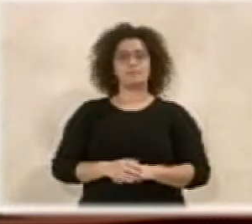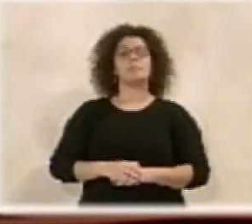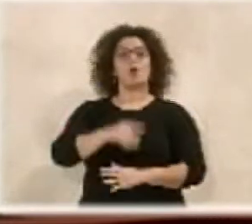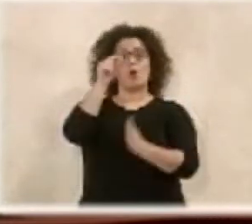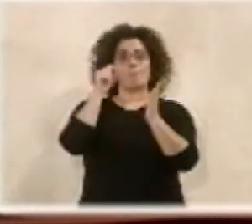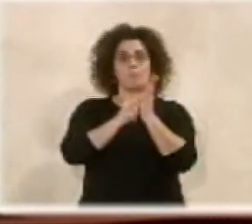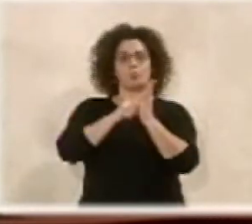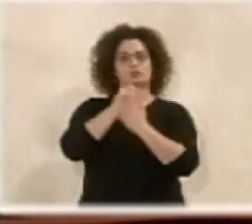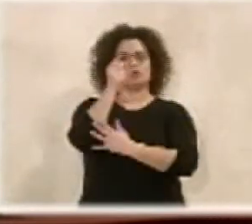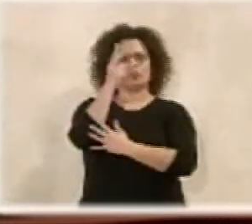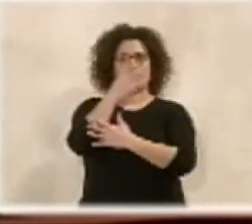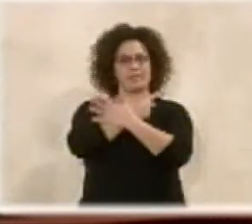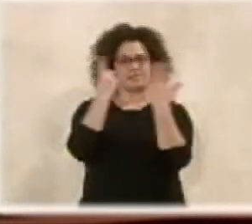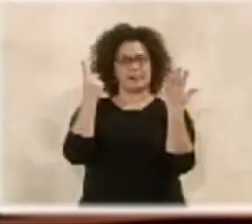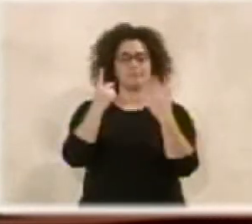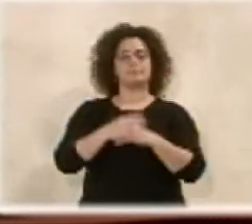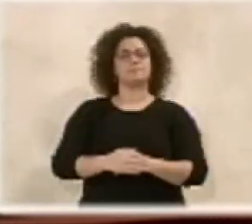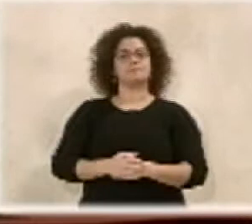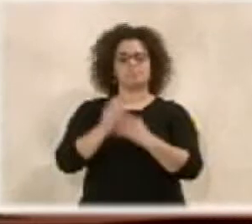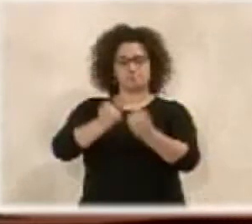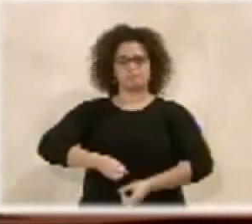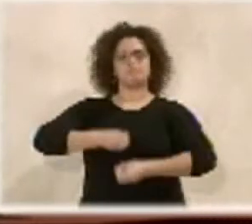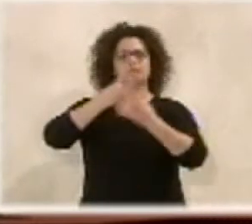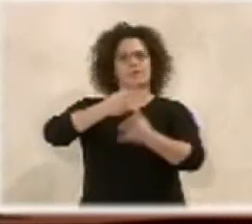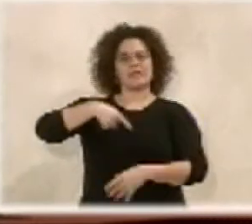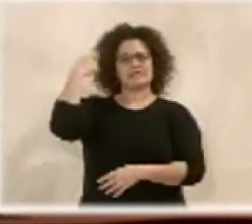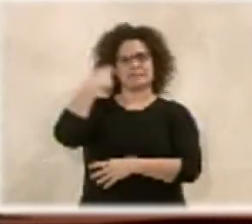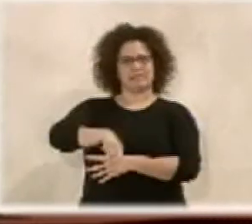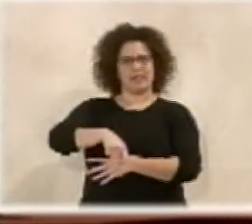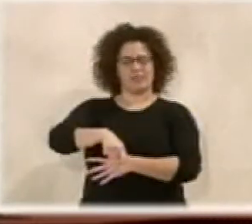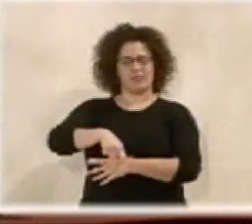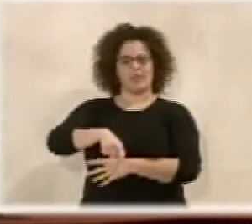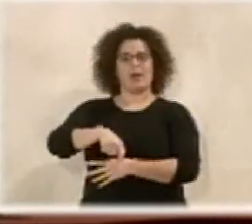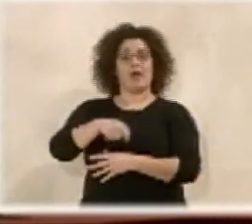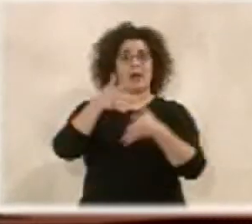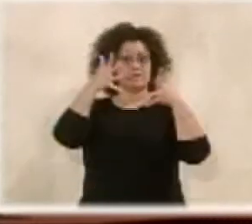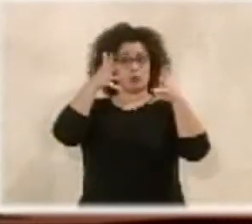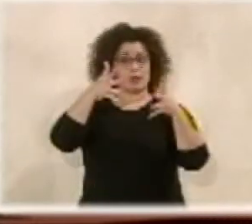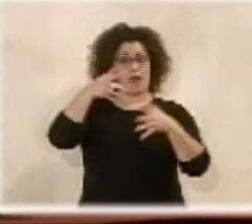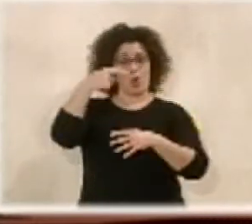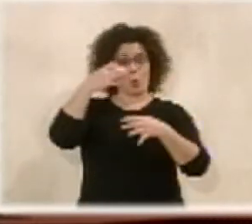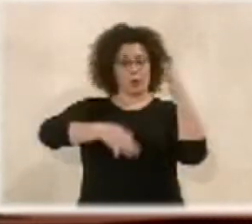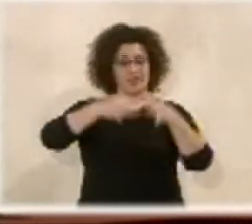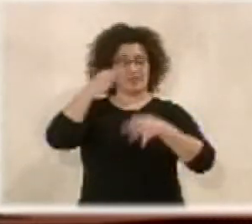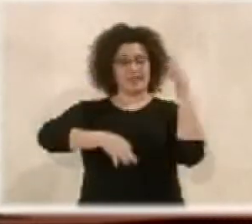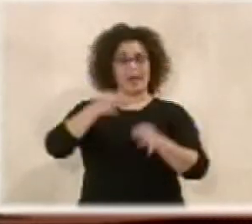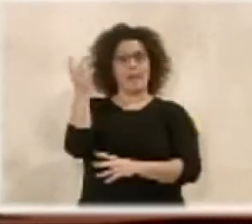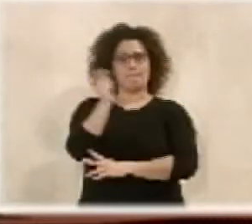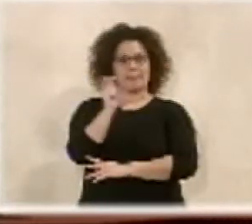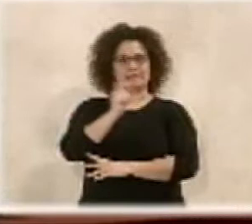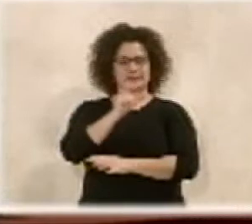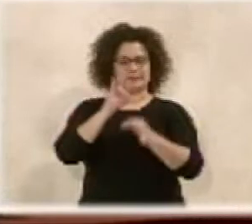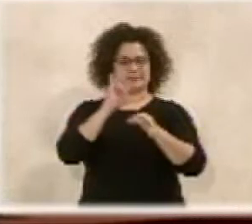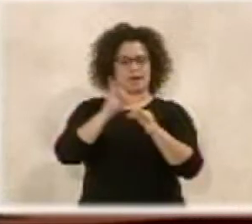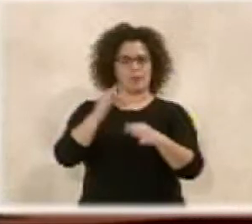Punto número 16. Dar cuenta de las sentencias notificadas a la asesoría jurídica correspondientes a los meses de septiembre, octubre y